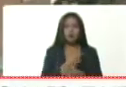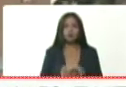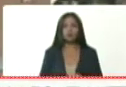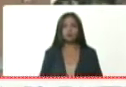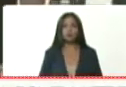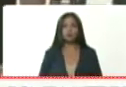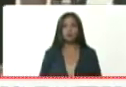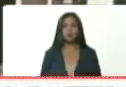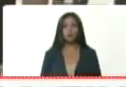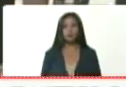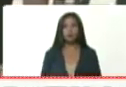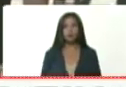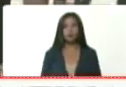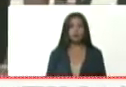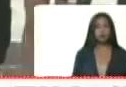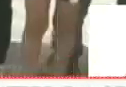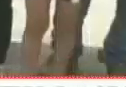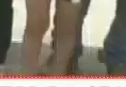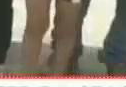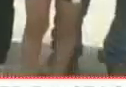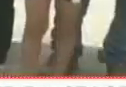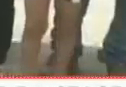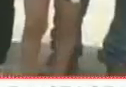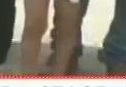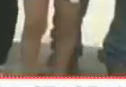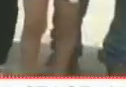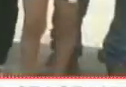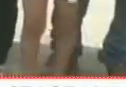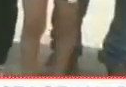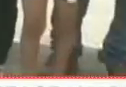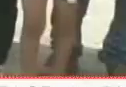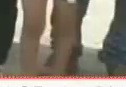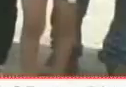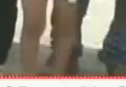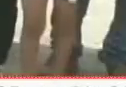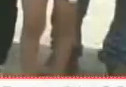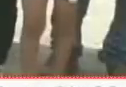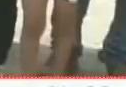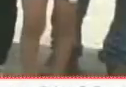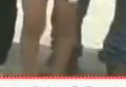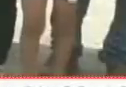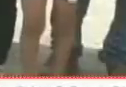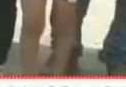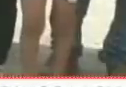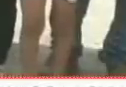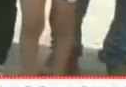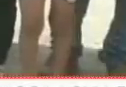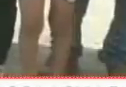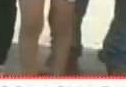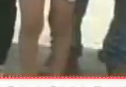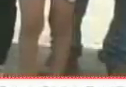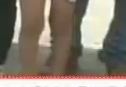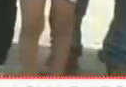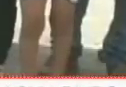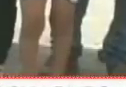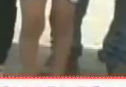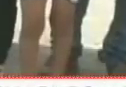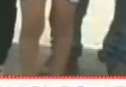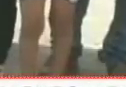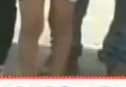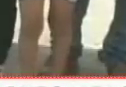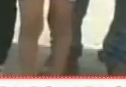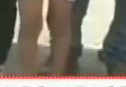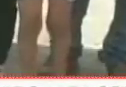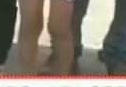saludos presidente desde acá del estado portuguesa del municipio guanare del barrio buenos aires